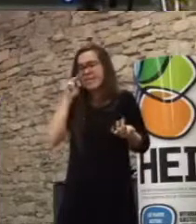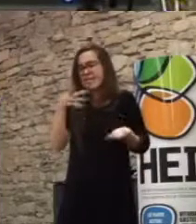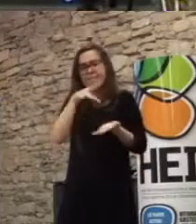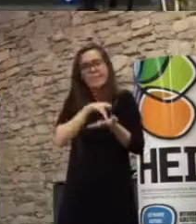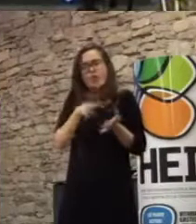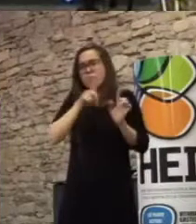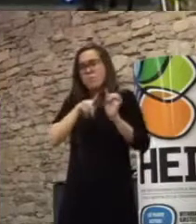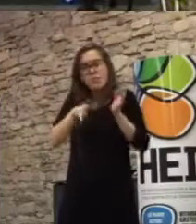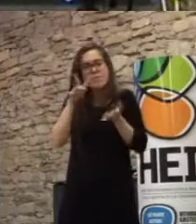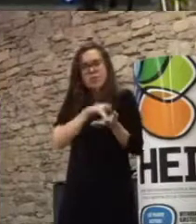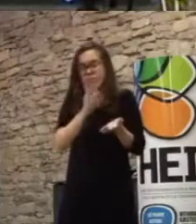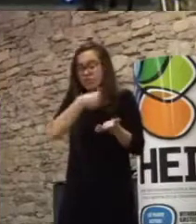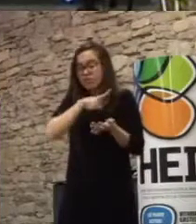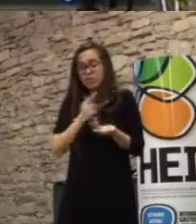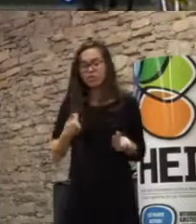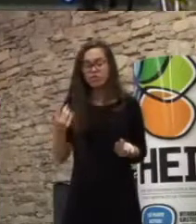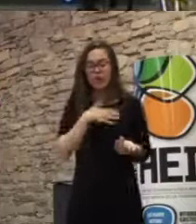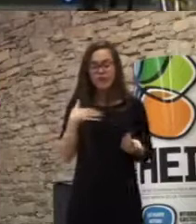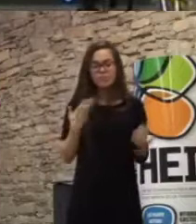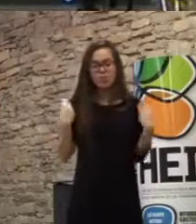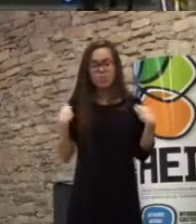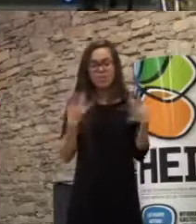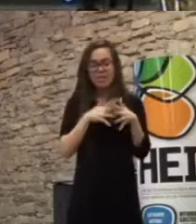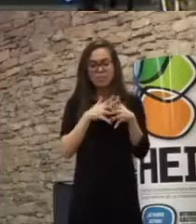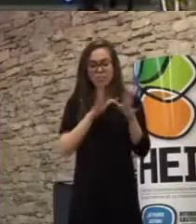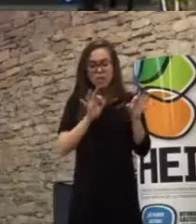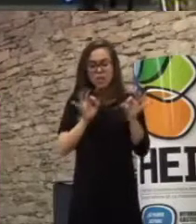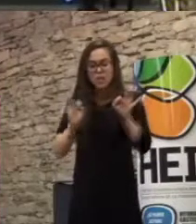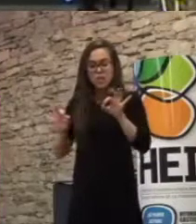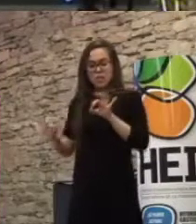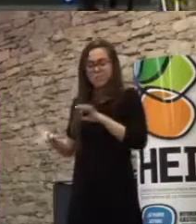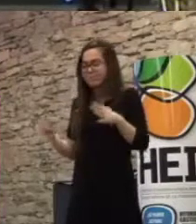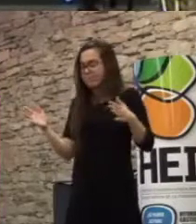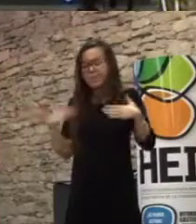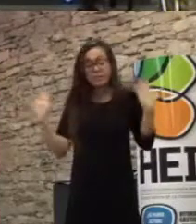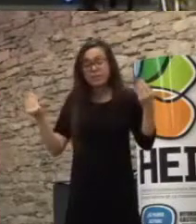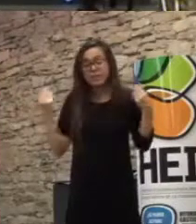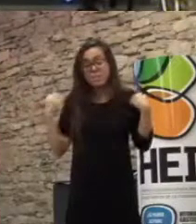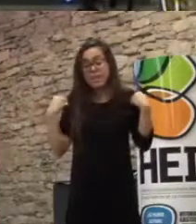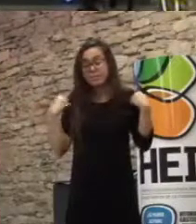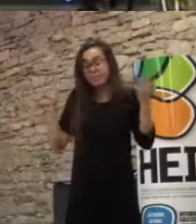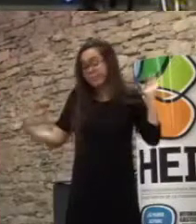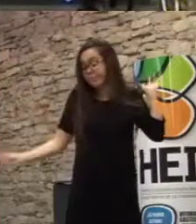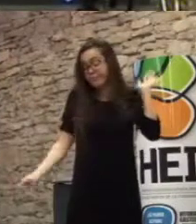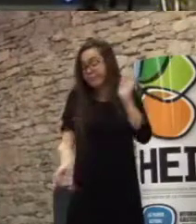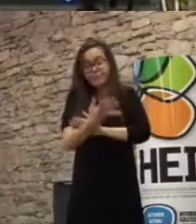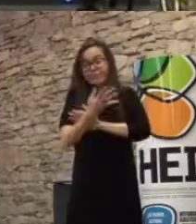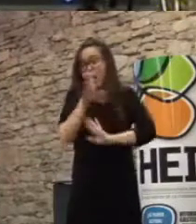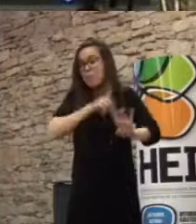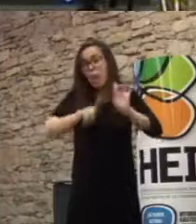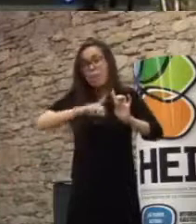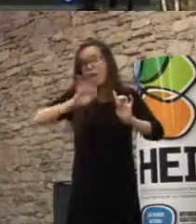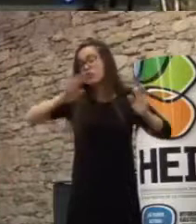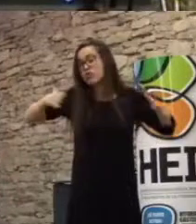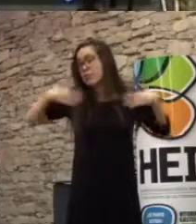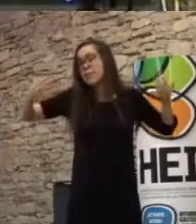encanta estructurar nuestra vida nos encanta tenerlo todo medido esto va a ser exactamente así común y de repente llega a la vida y te cambia completamente el destino yo tengo un amiguete que